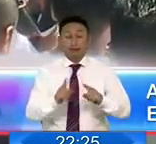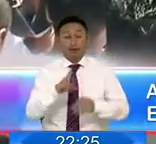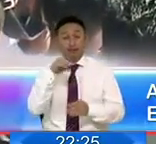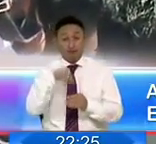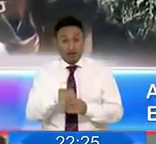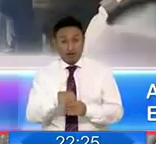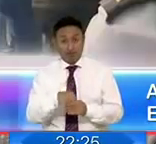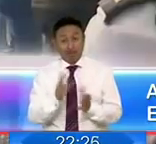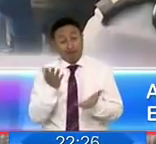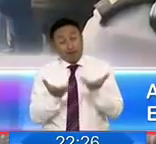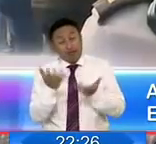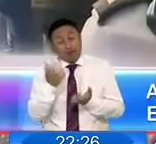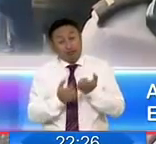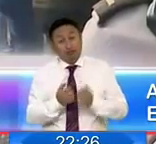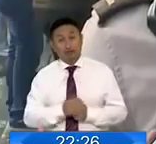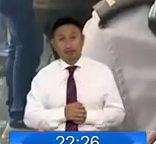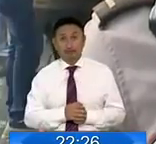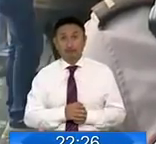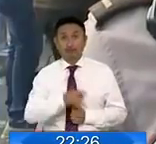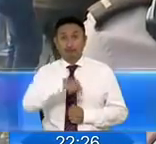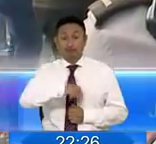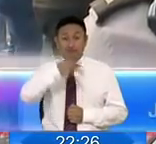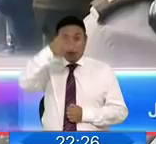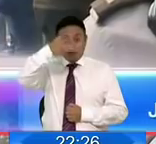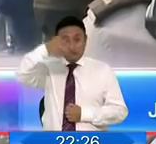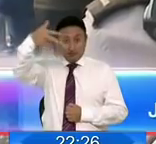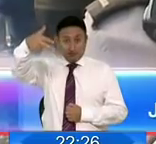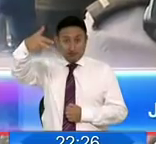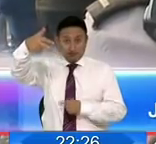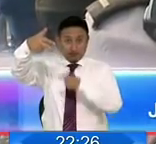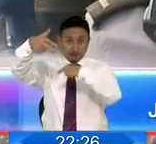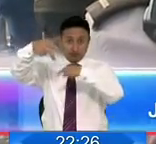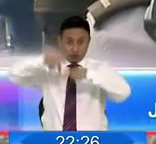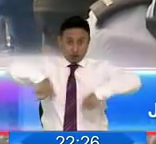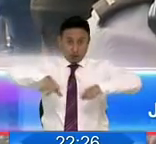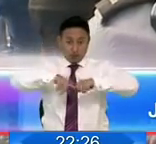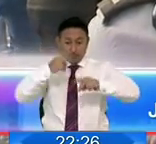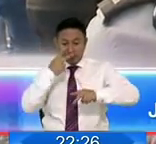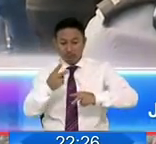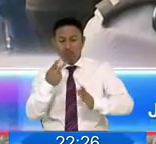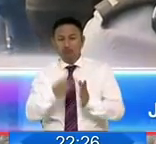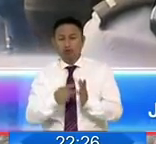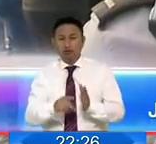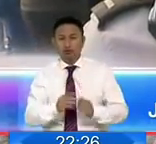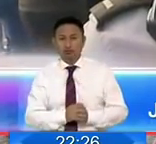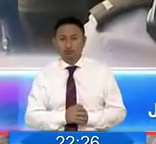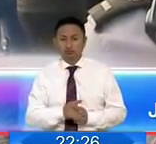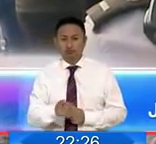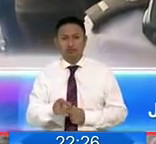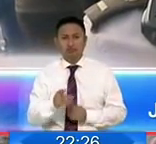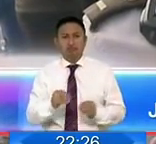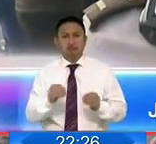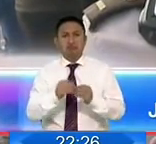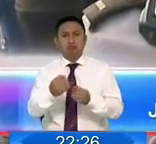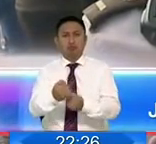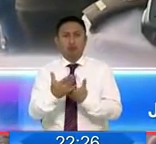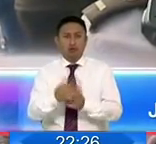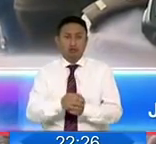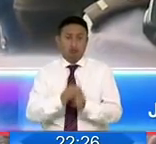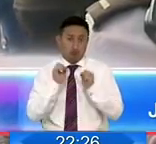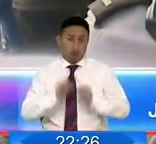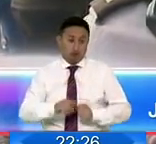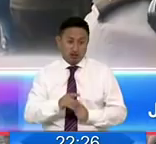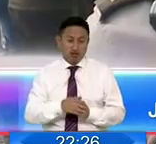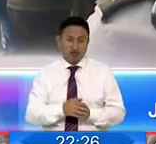casa adentro. Visualizando igual a través de las cámaras que existen en el lugar para poder obtener la mayor información necesaria que nos permita en este caso